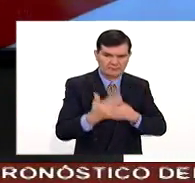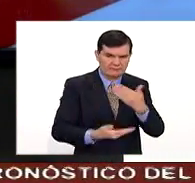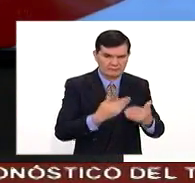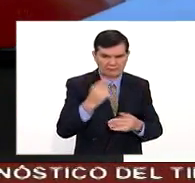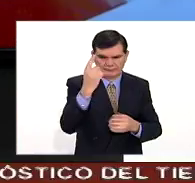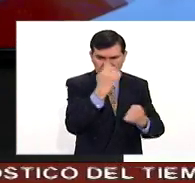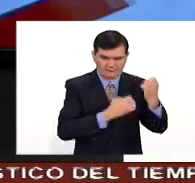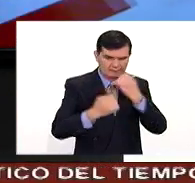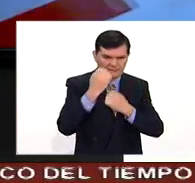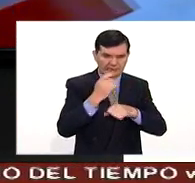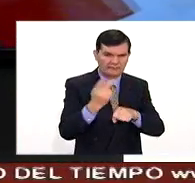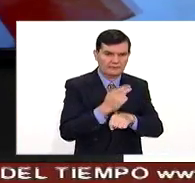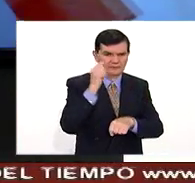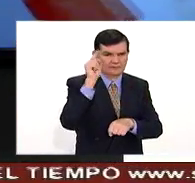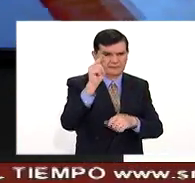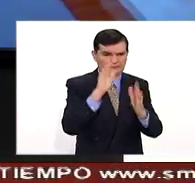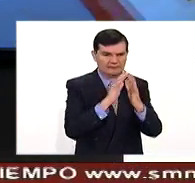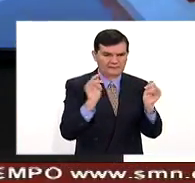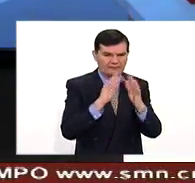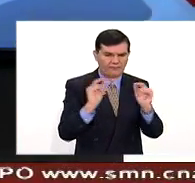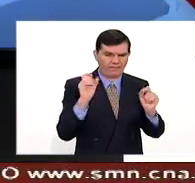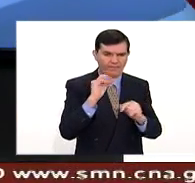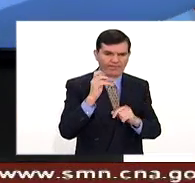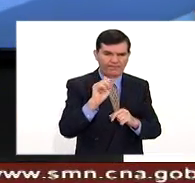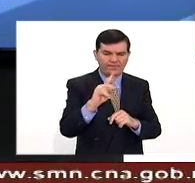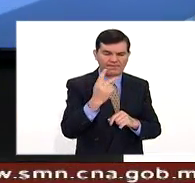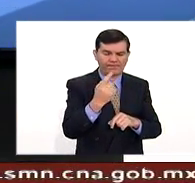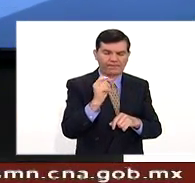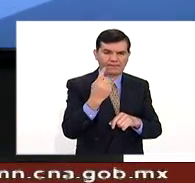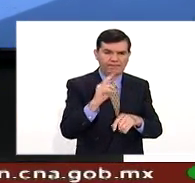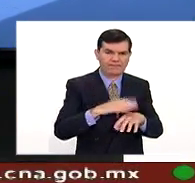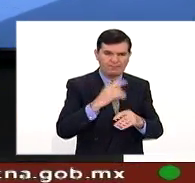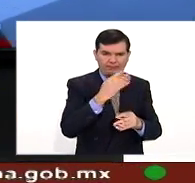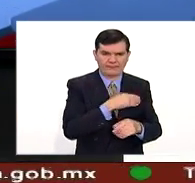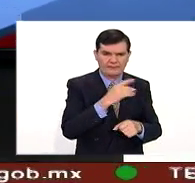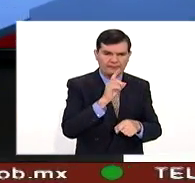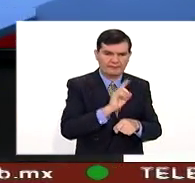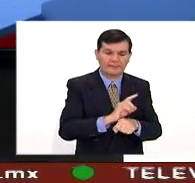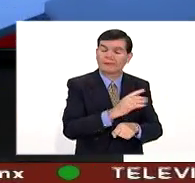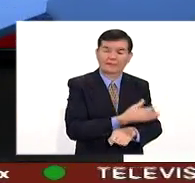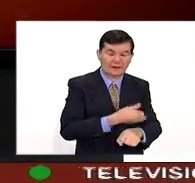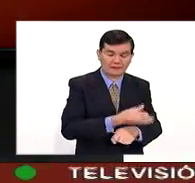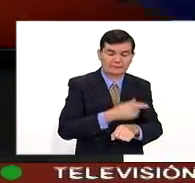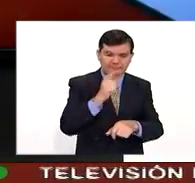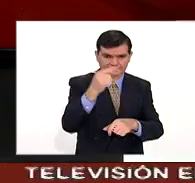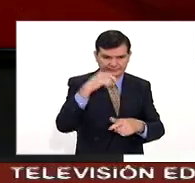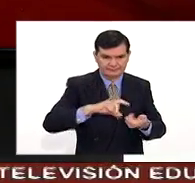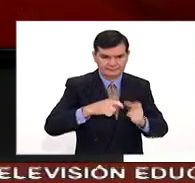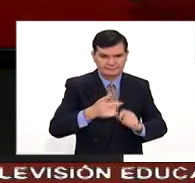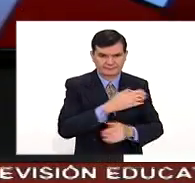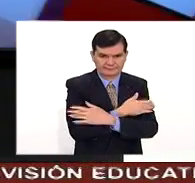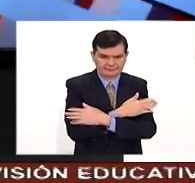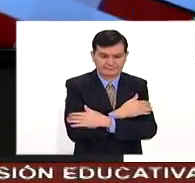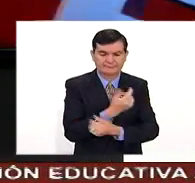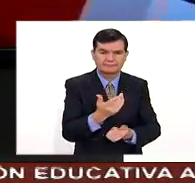tu análisis de lo que está pasando allá en París en la COP21. Muchísimas gracias, muy buenas tardes, un fuerte abrazo desde los estudios de México al